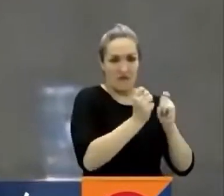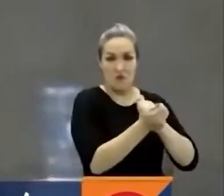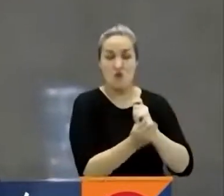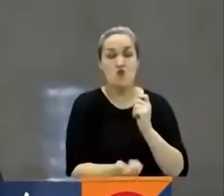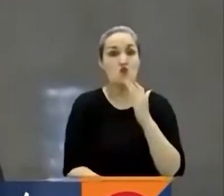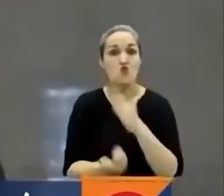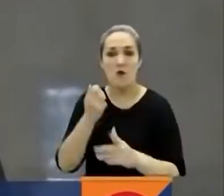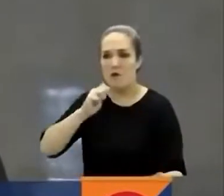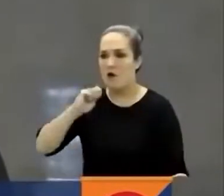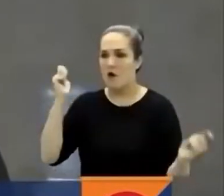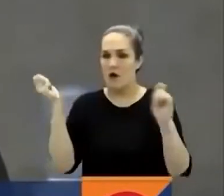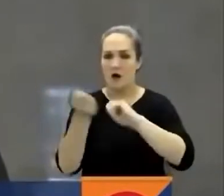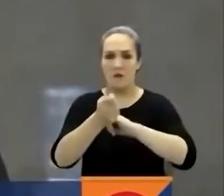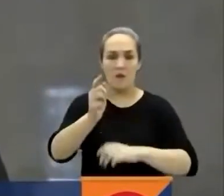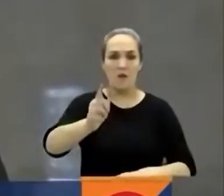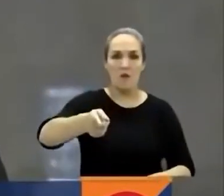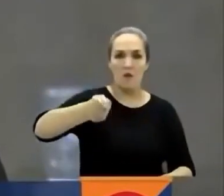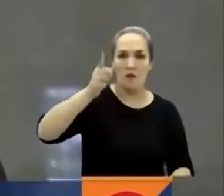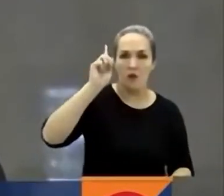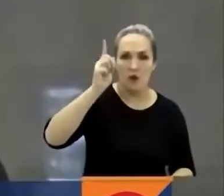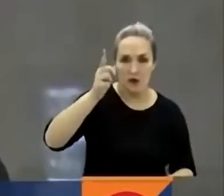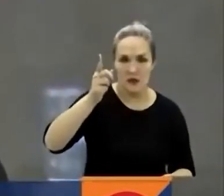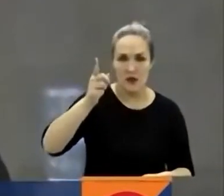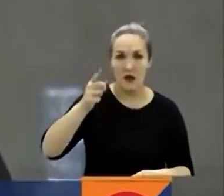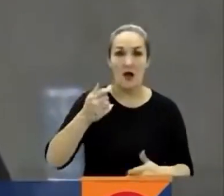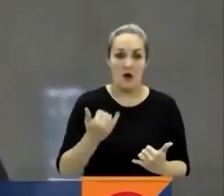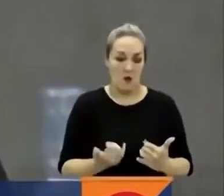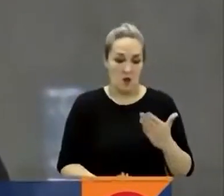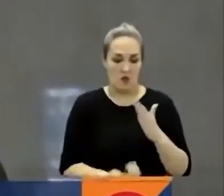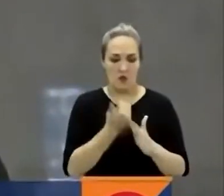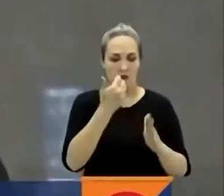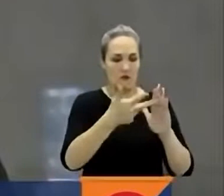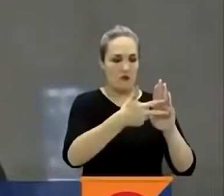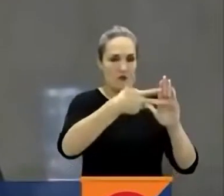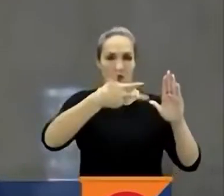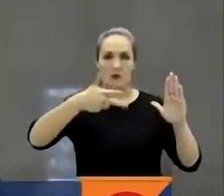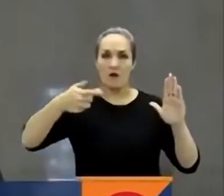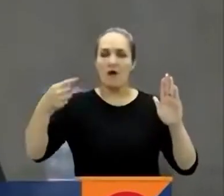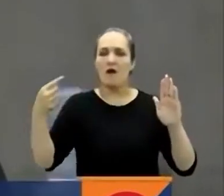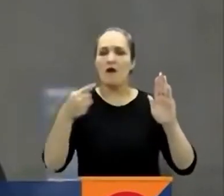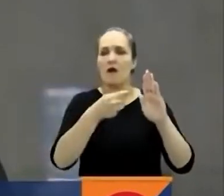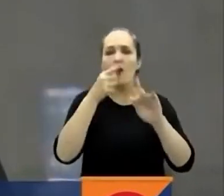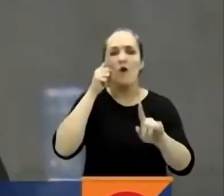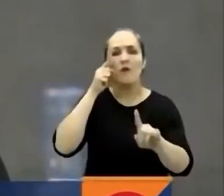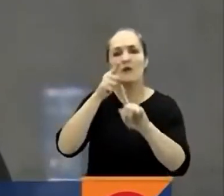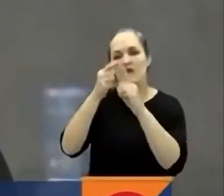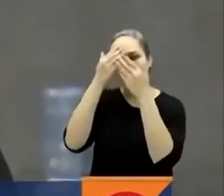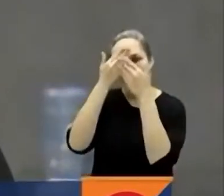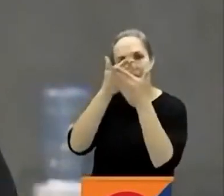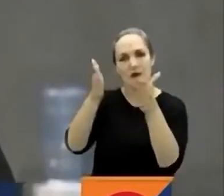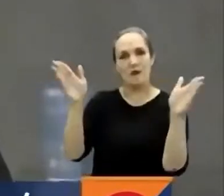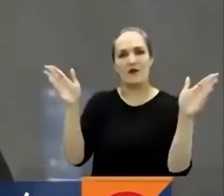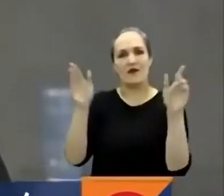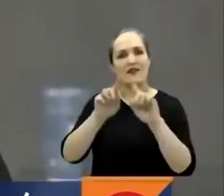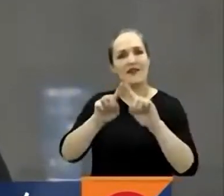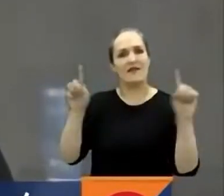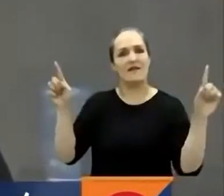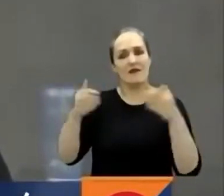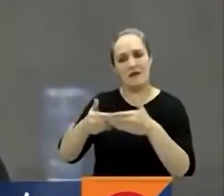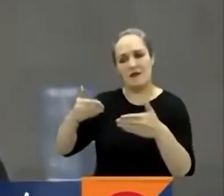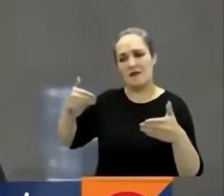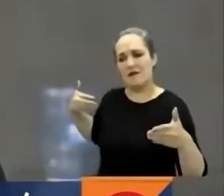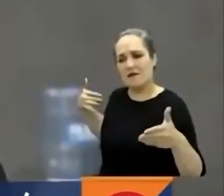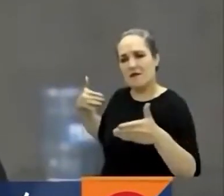sistema político y además, ¿no es cierto?, porque es una forma de entender la democracia muy distinta a lo que ha sido la